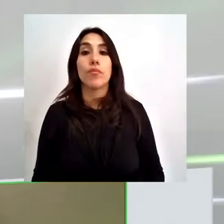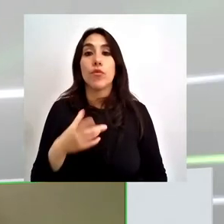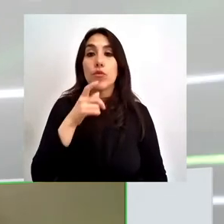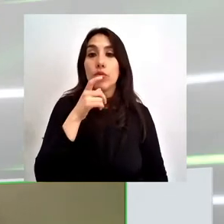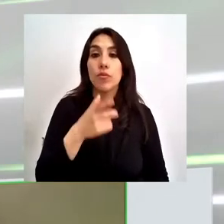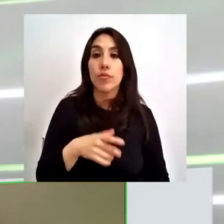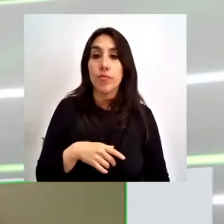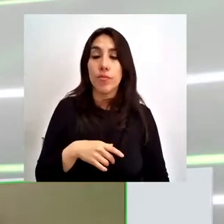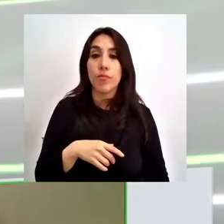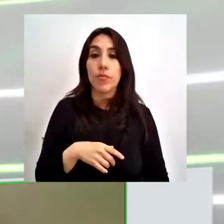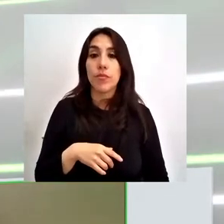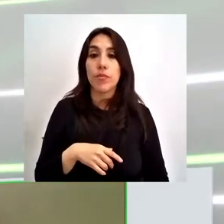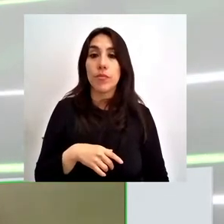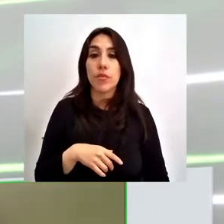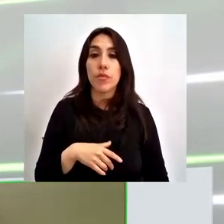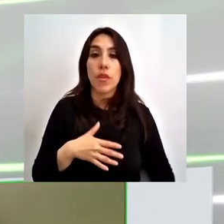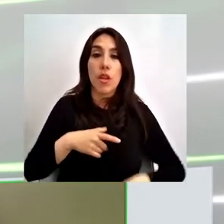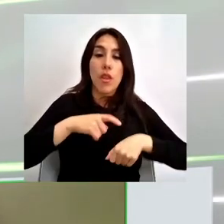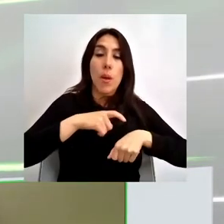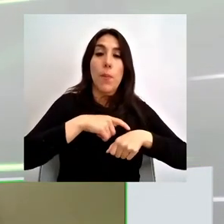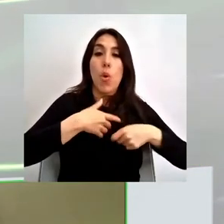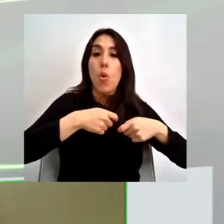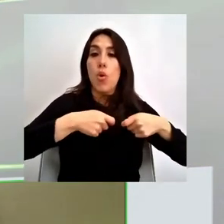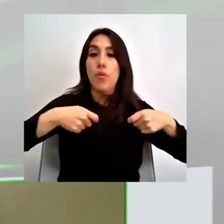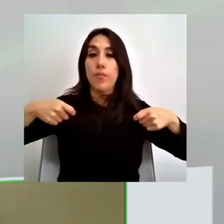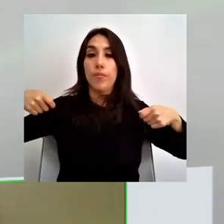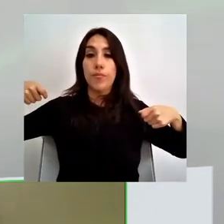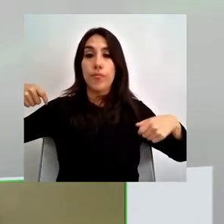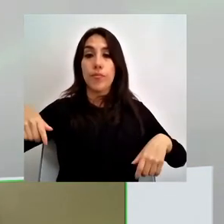mi relación con chile